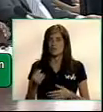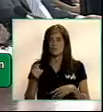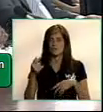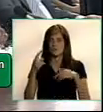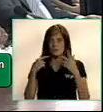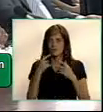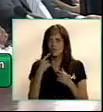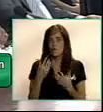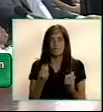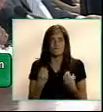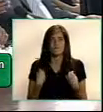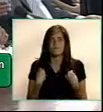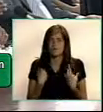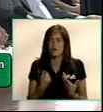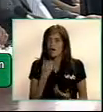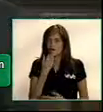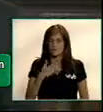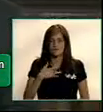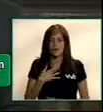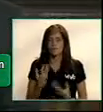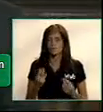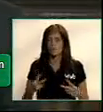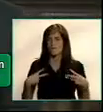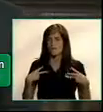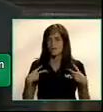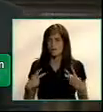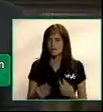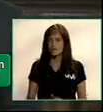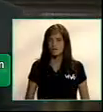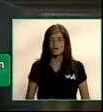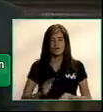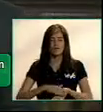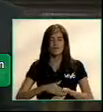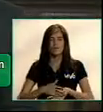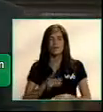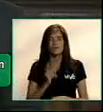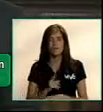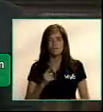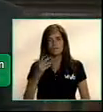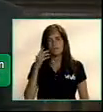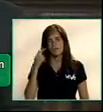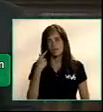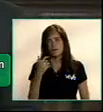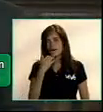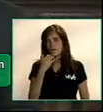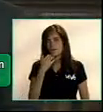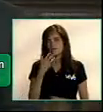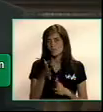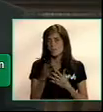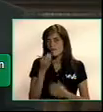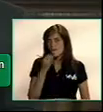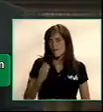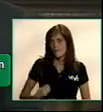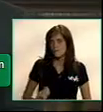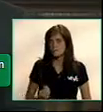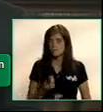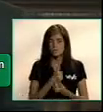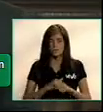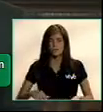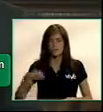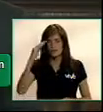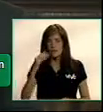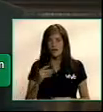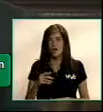vidas, que él sentía que había vivido varias vidas. Porque hay que ver un joven militar que se